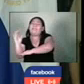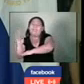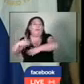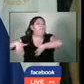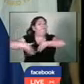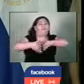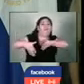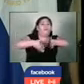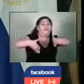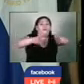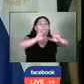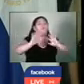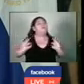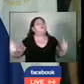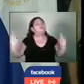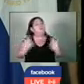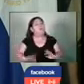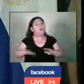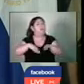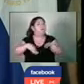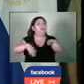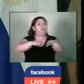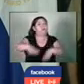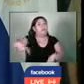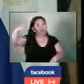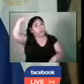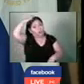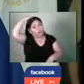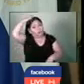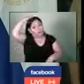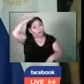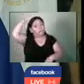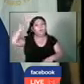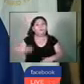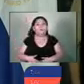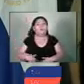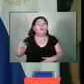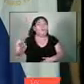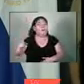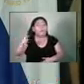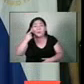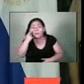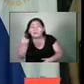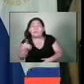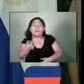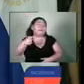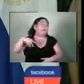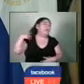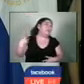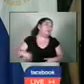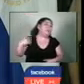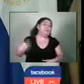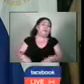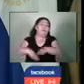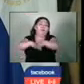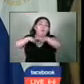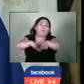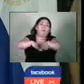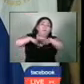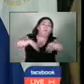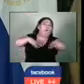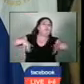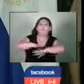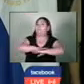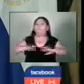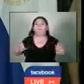Y va a arreglar el tráfico de la carretera Los Chorros, que mucha gente sufre todos los días el tráfico de esa carretera. Y no solo va a ser el